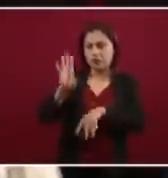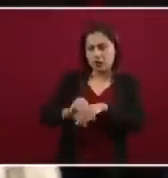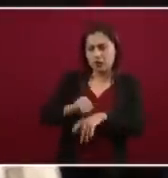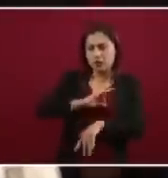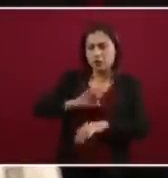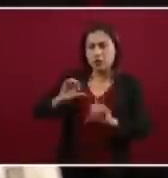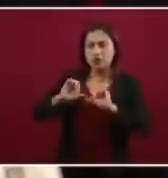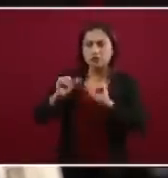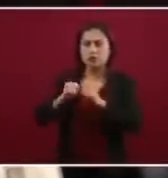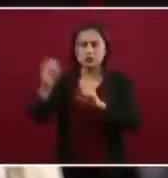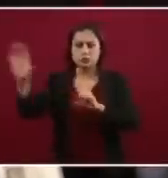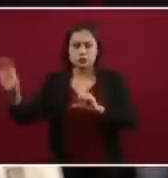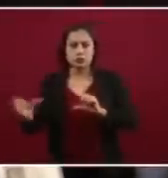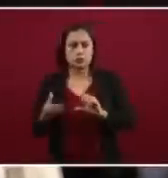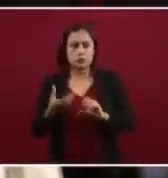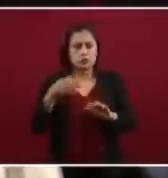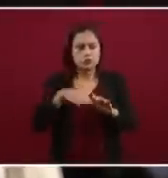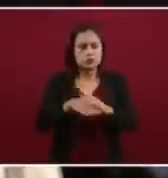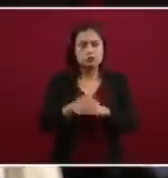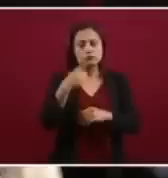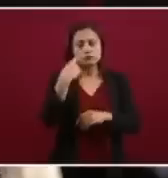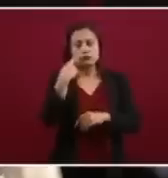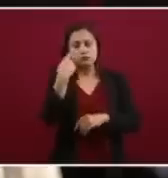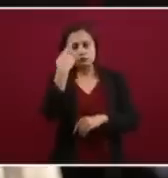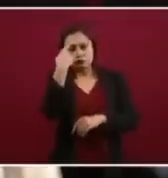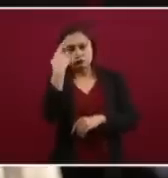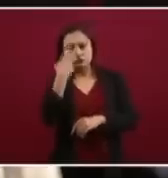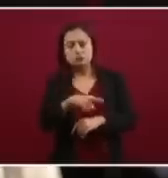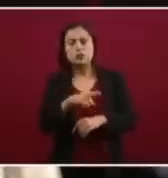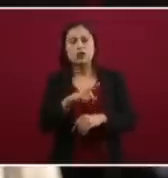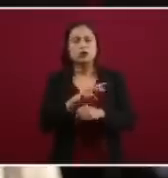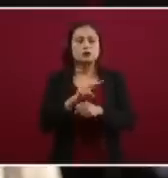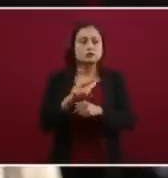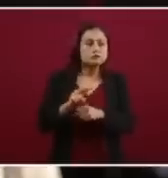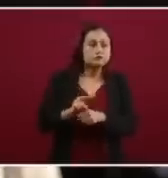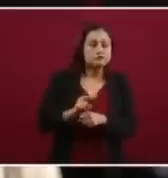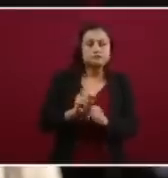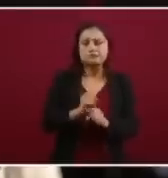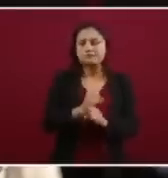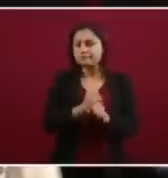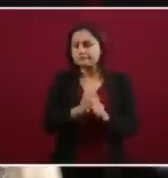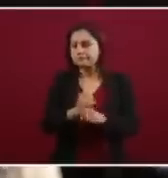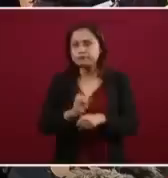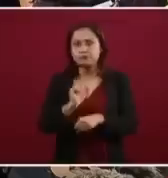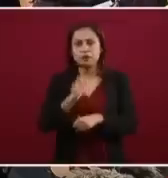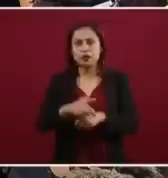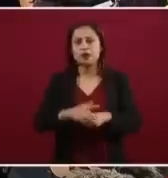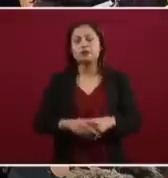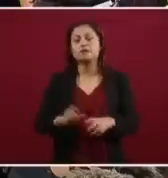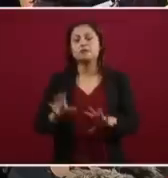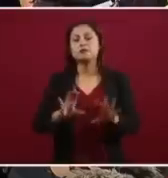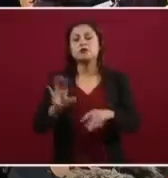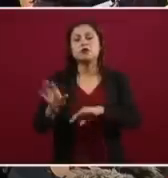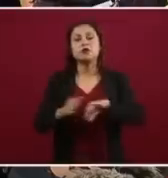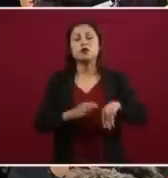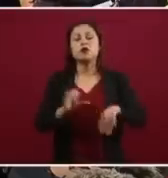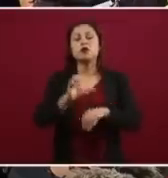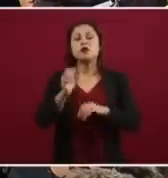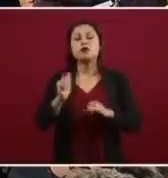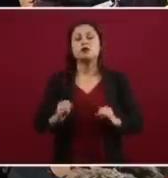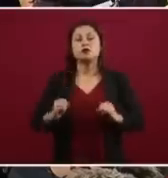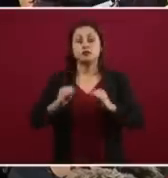para poder hacer pues una observación independiente. Y una última duda es, cuando migración dice que